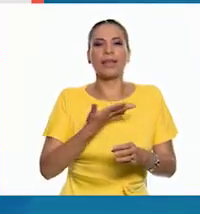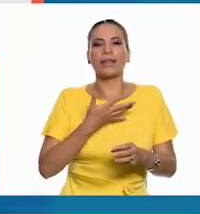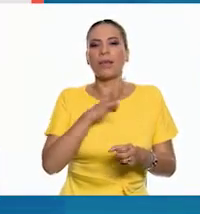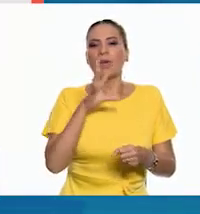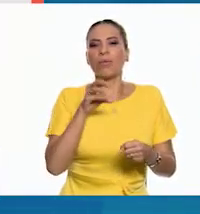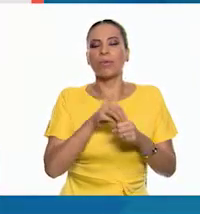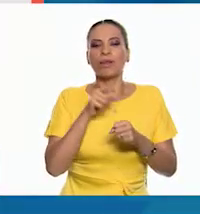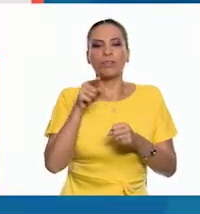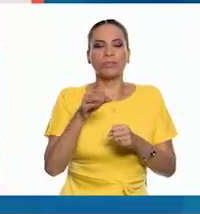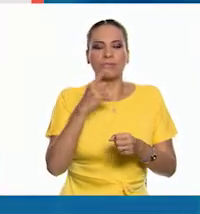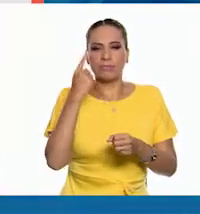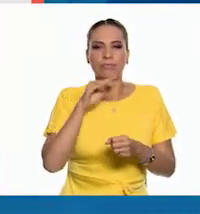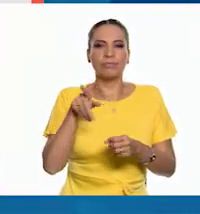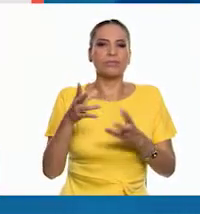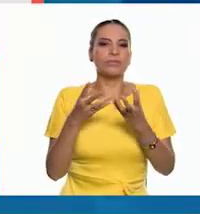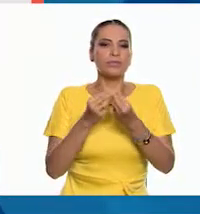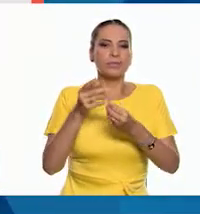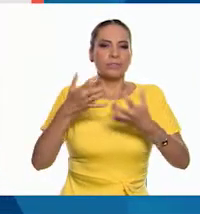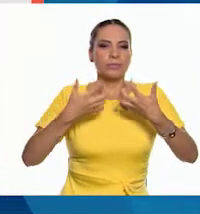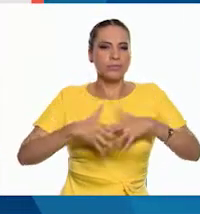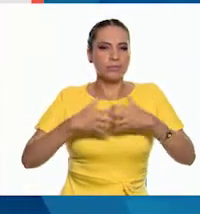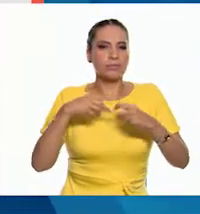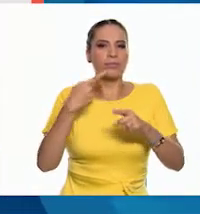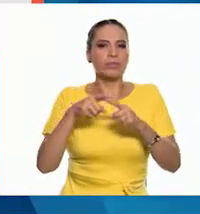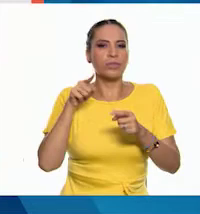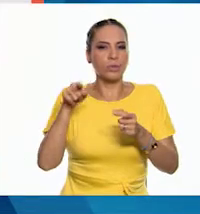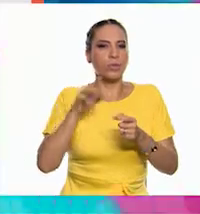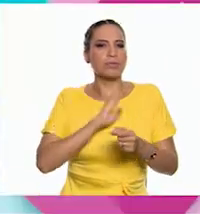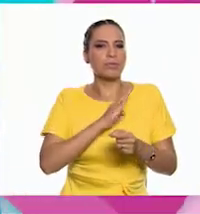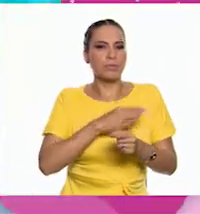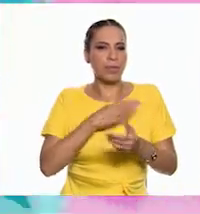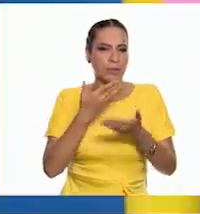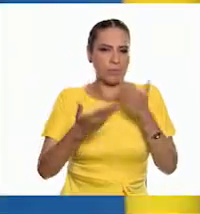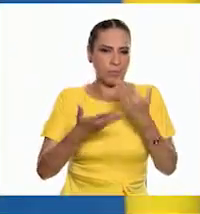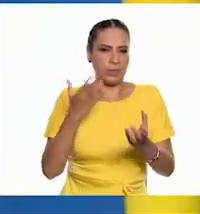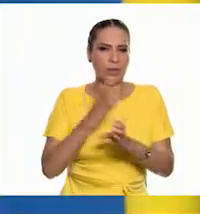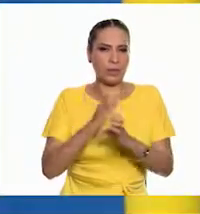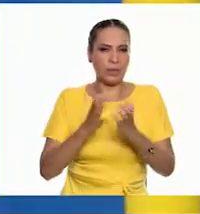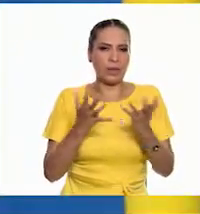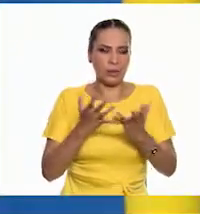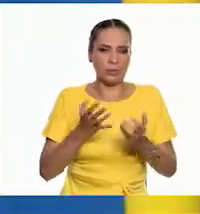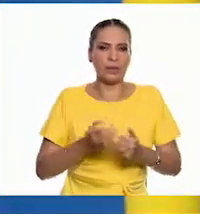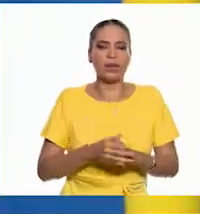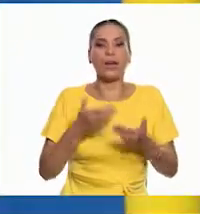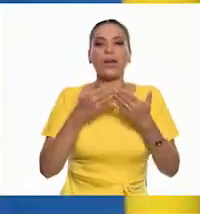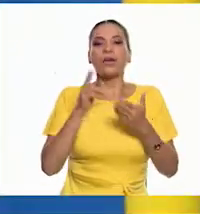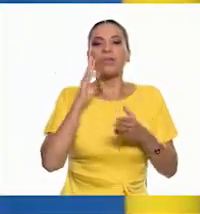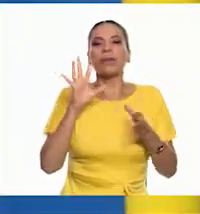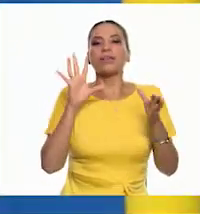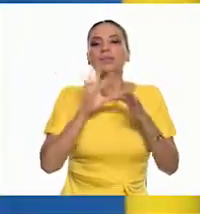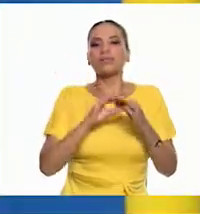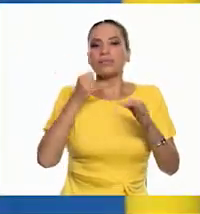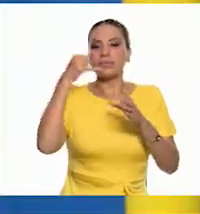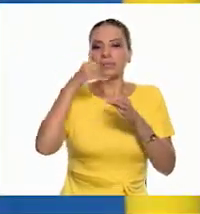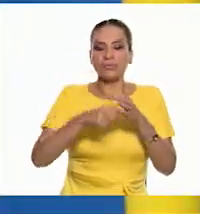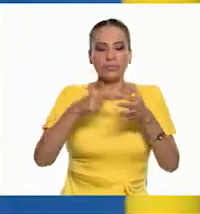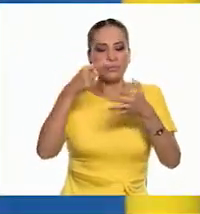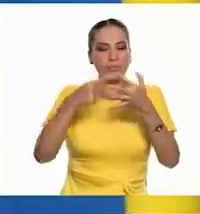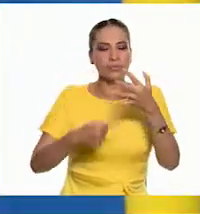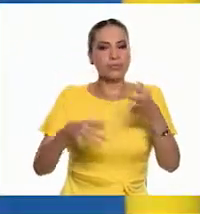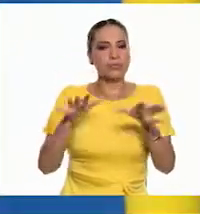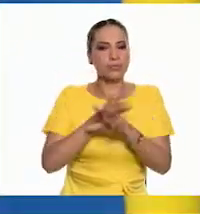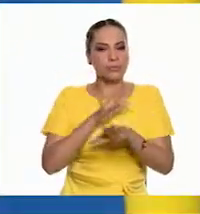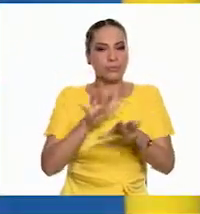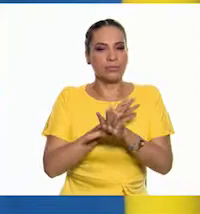totalmente dependiente de la industria manufacturera de España. Vamos a ver de manera más detallada algunas de las